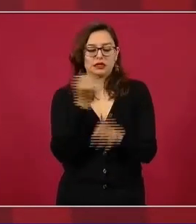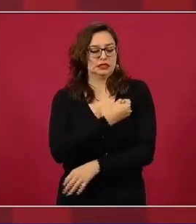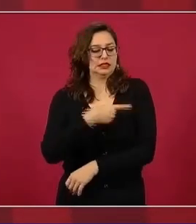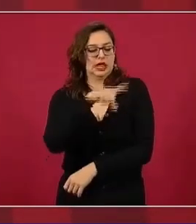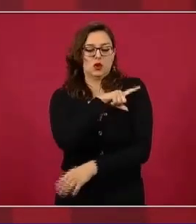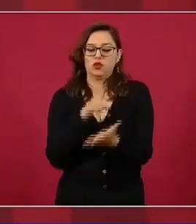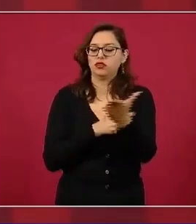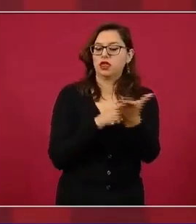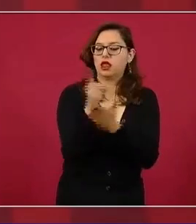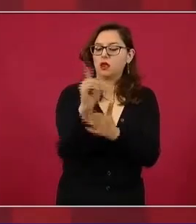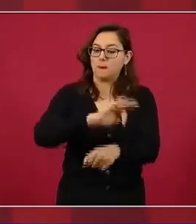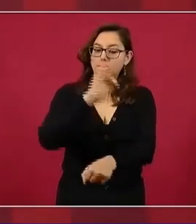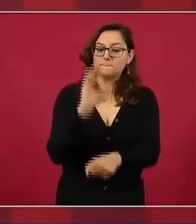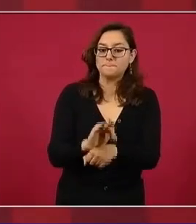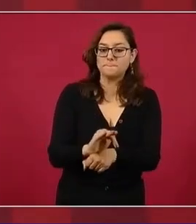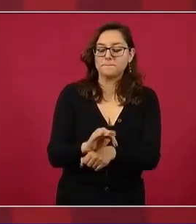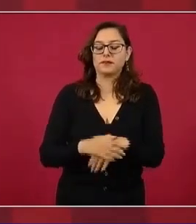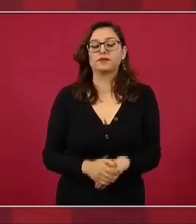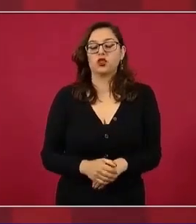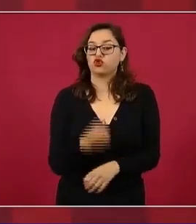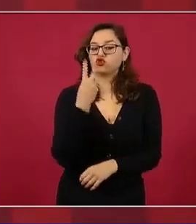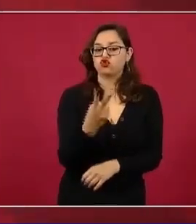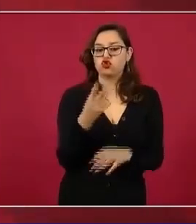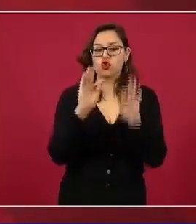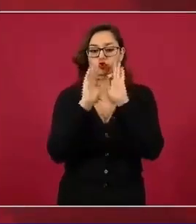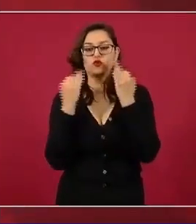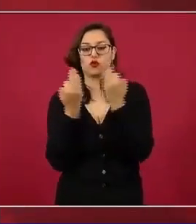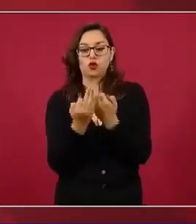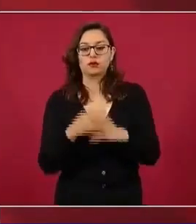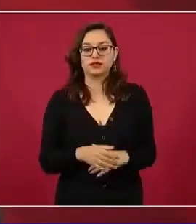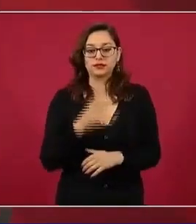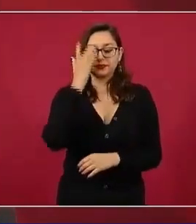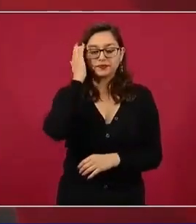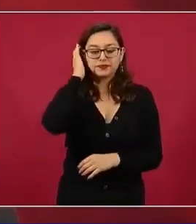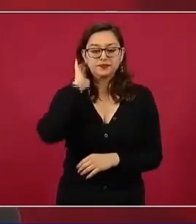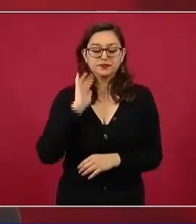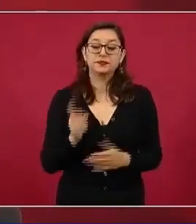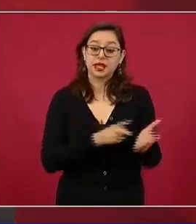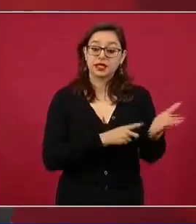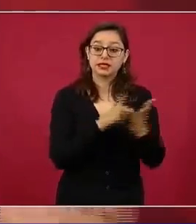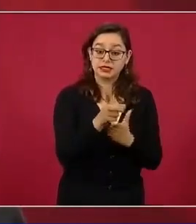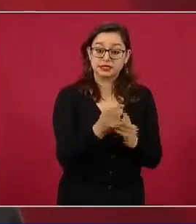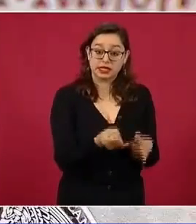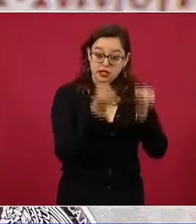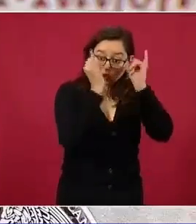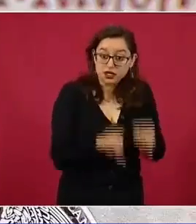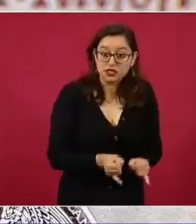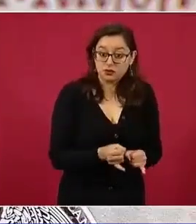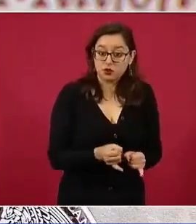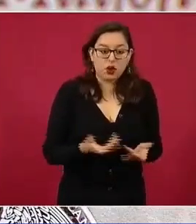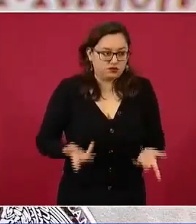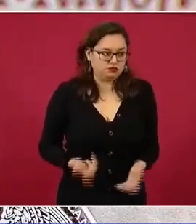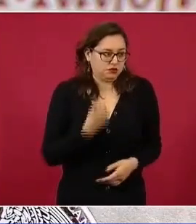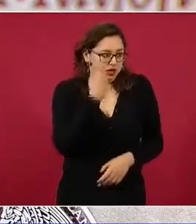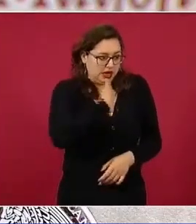salud. El derecho individual, que es más comúnmente identificado, y es cada uno